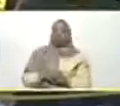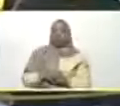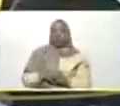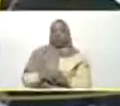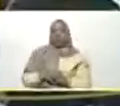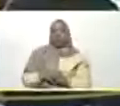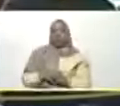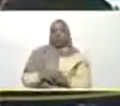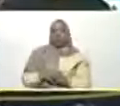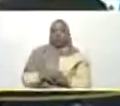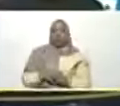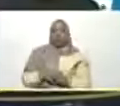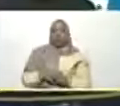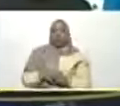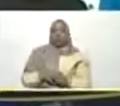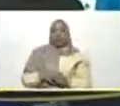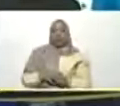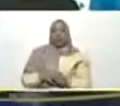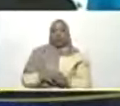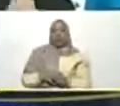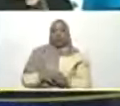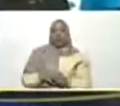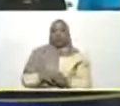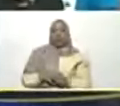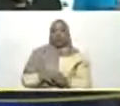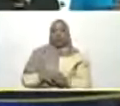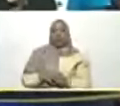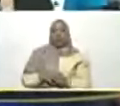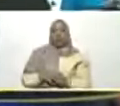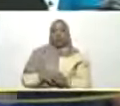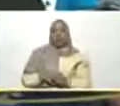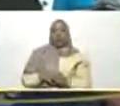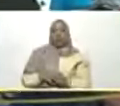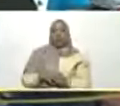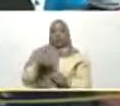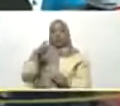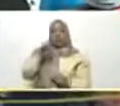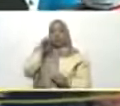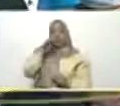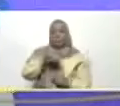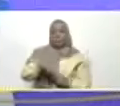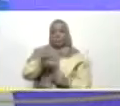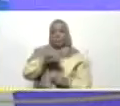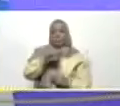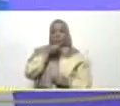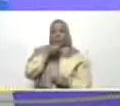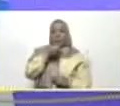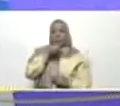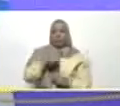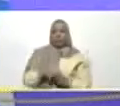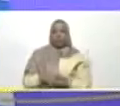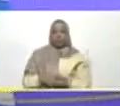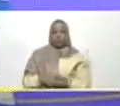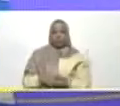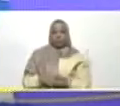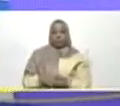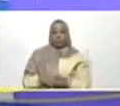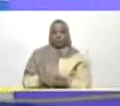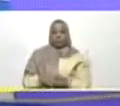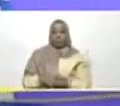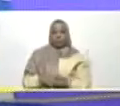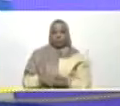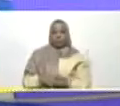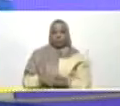guaida miren aquí me han llegado las propuestas y